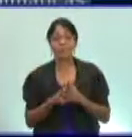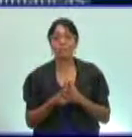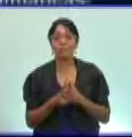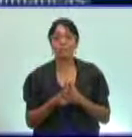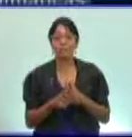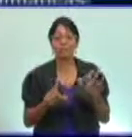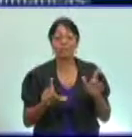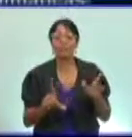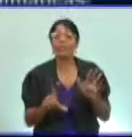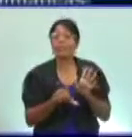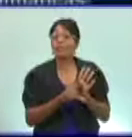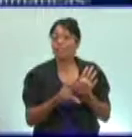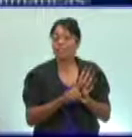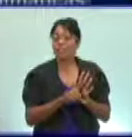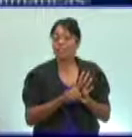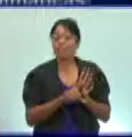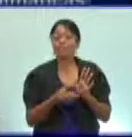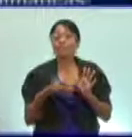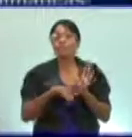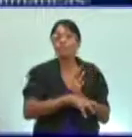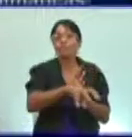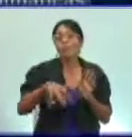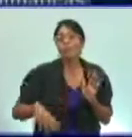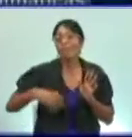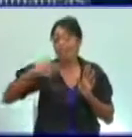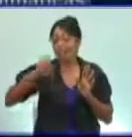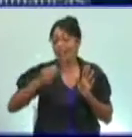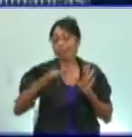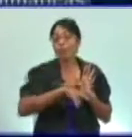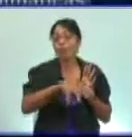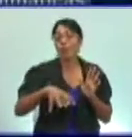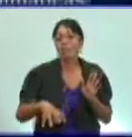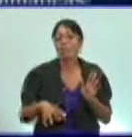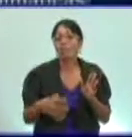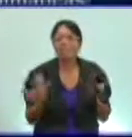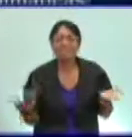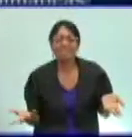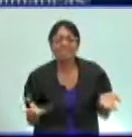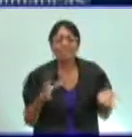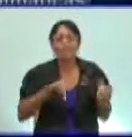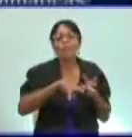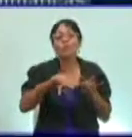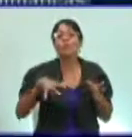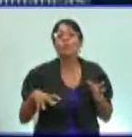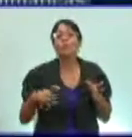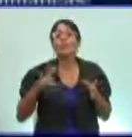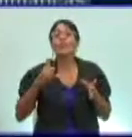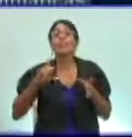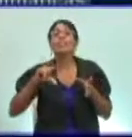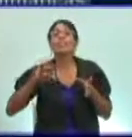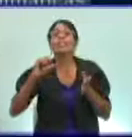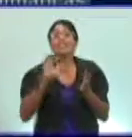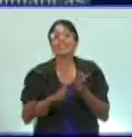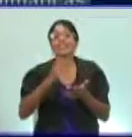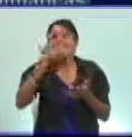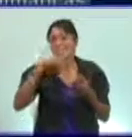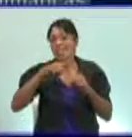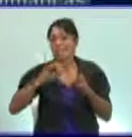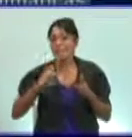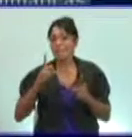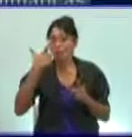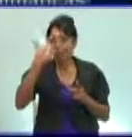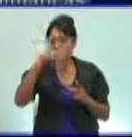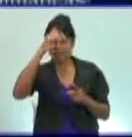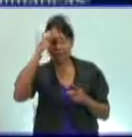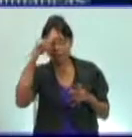ella, se evidencia en las zonas climáticas donde se producen los ciclones, que son en la zona tropical